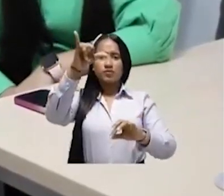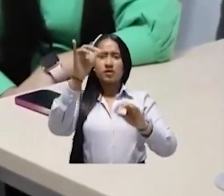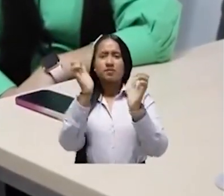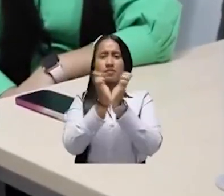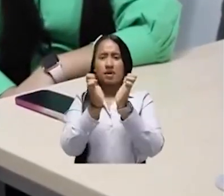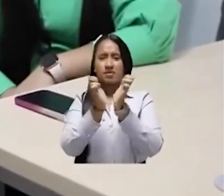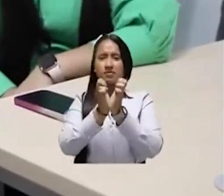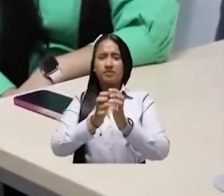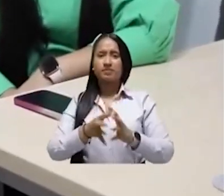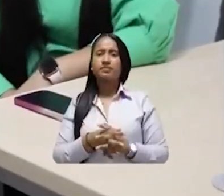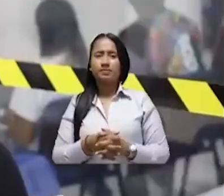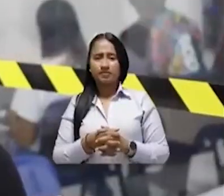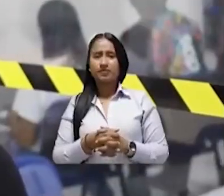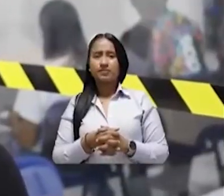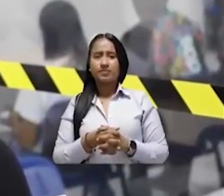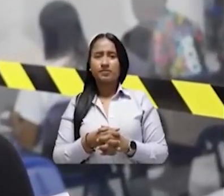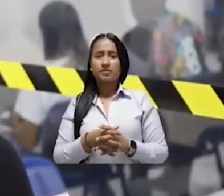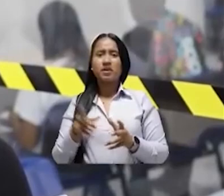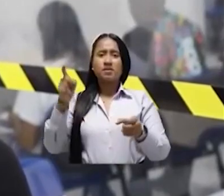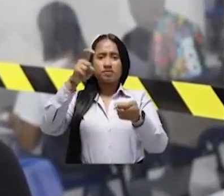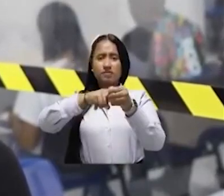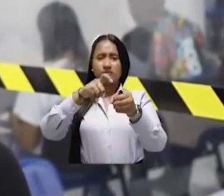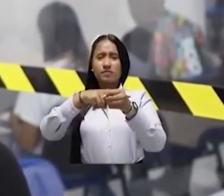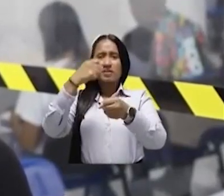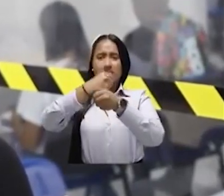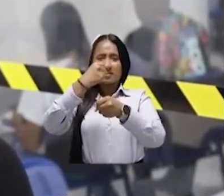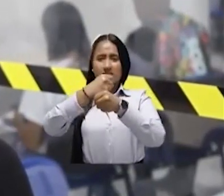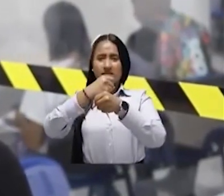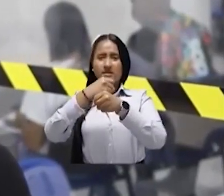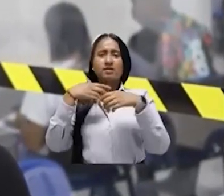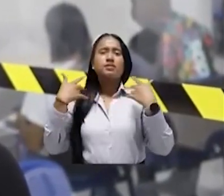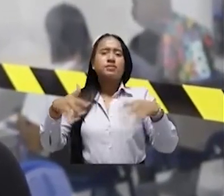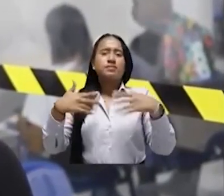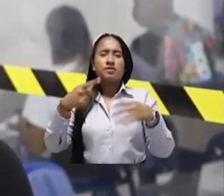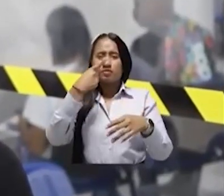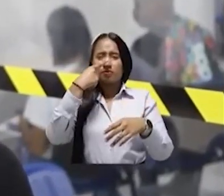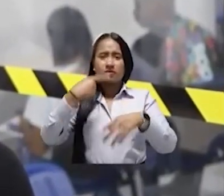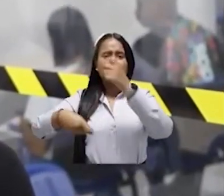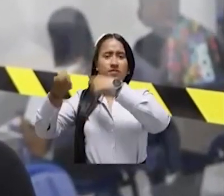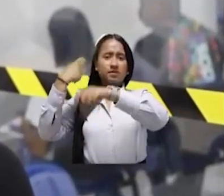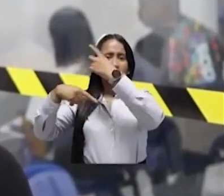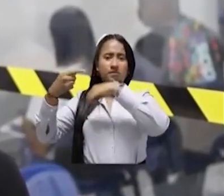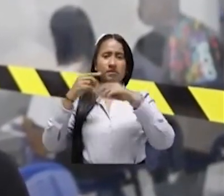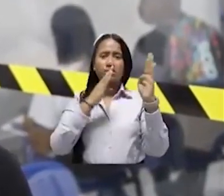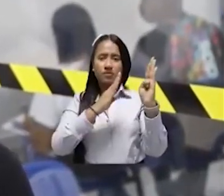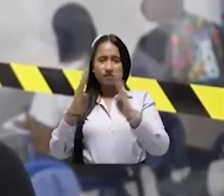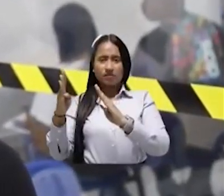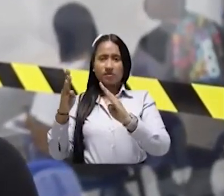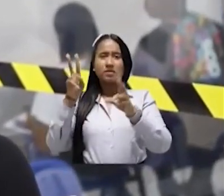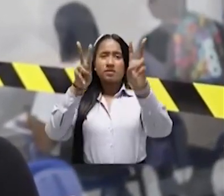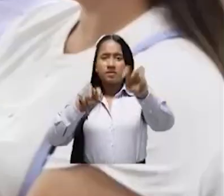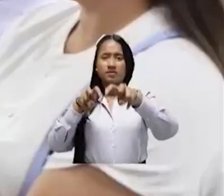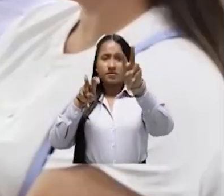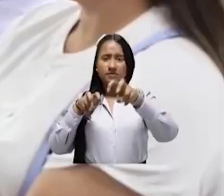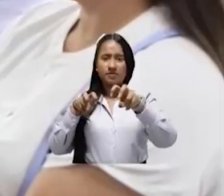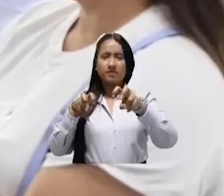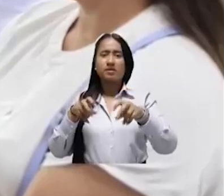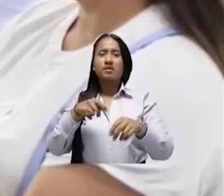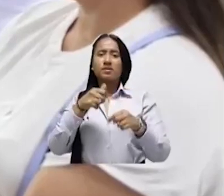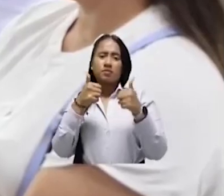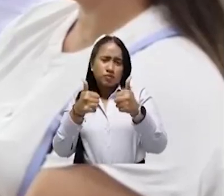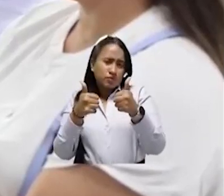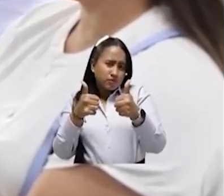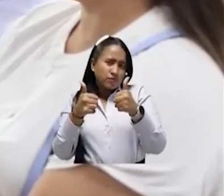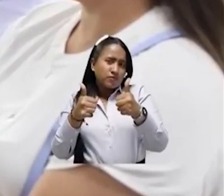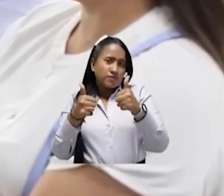para viajar más o menos en mayo. Estoy aquí en esta postulación que hicieron, me ha parecido muy interesante. Digamos que el tema